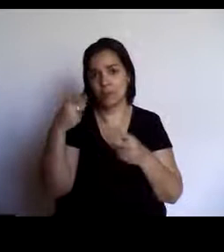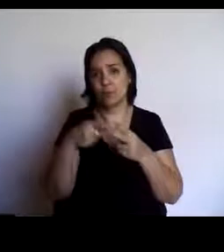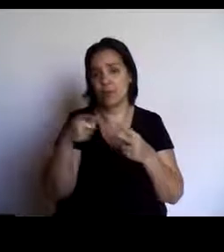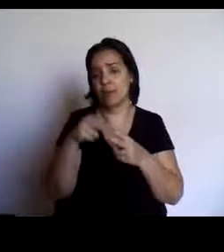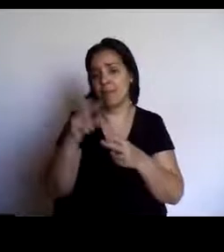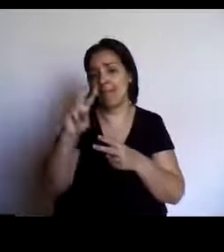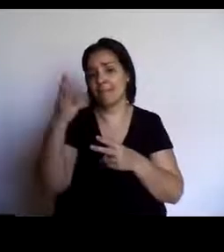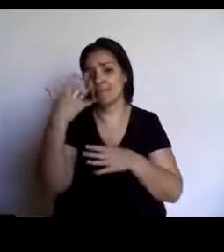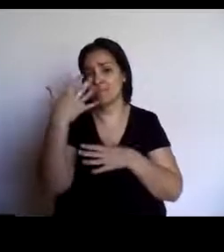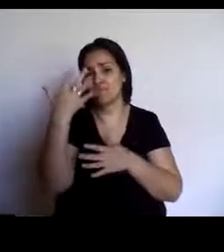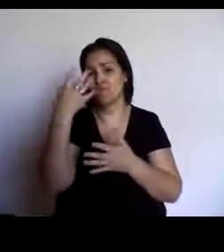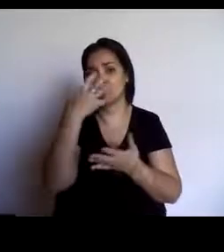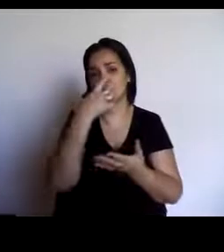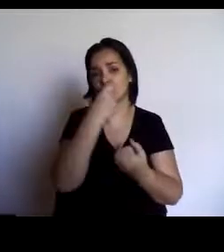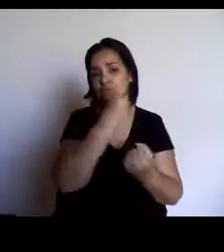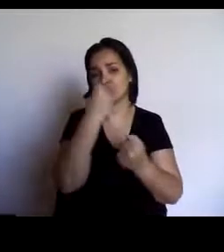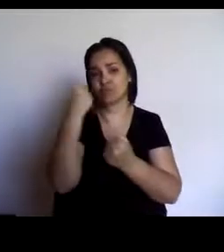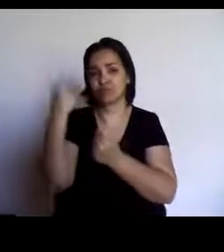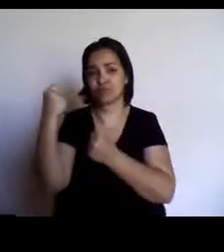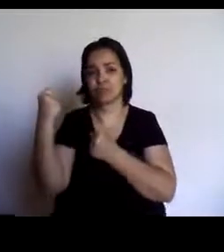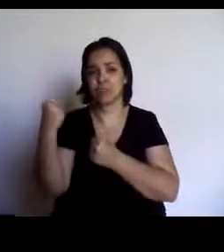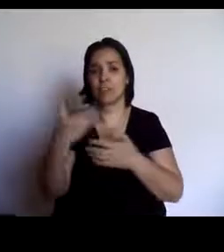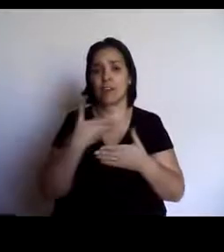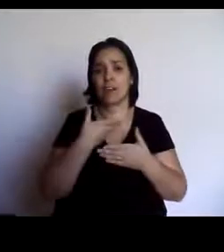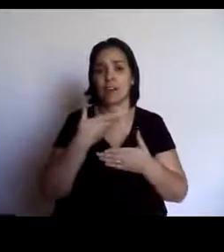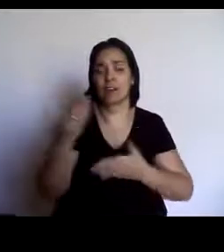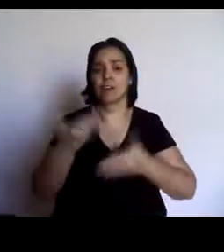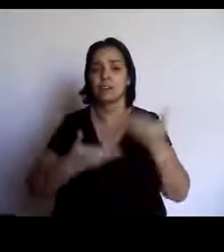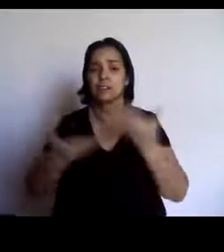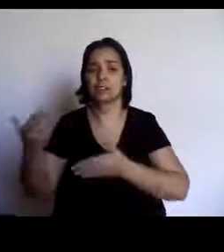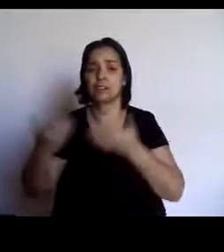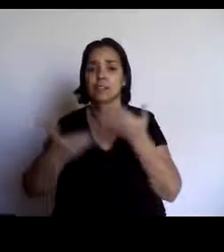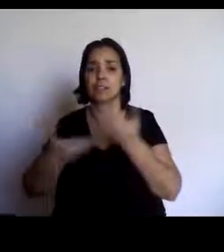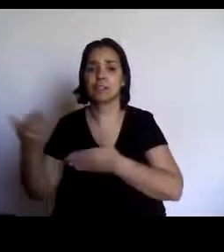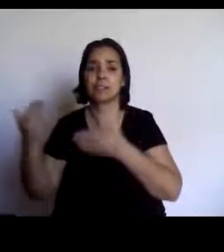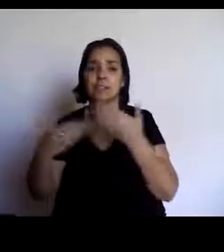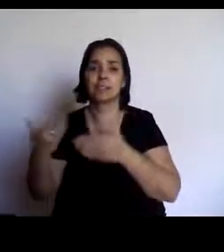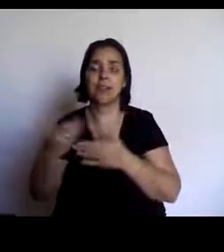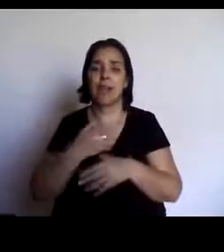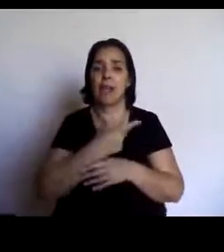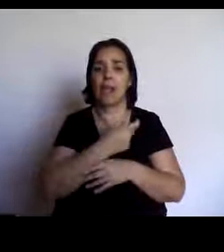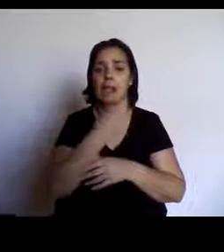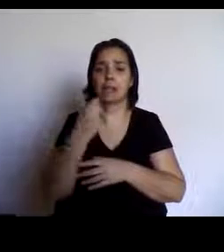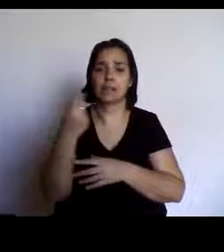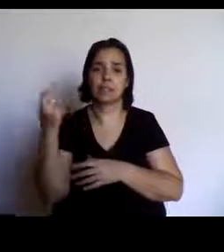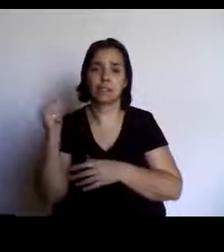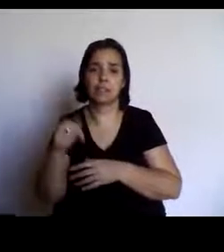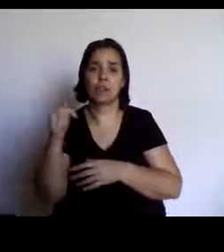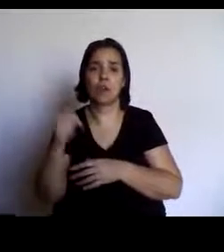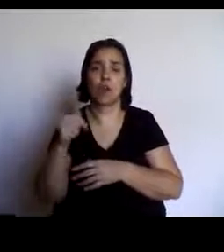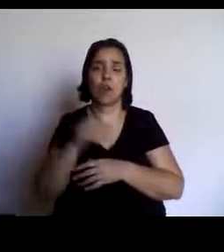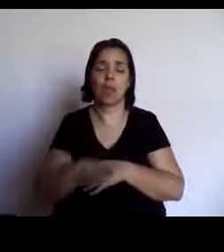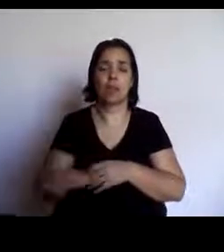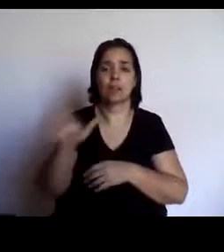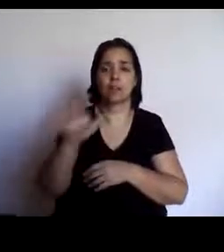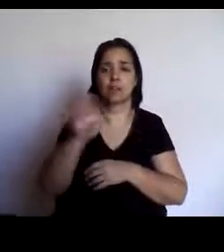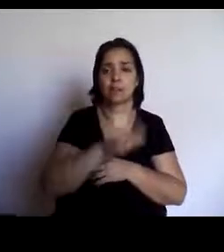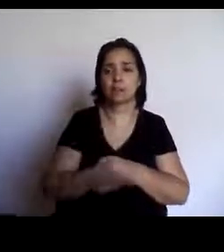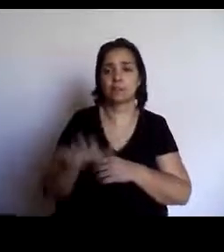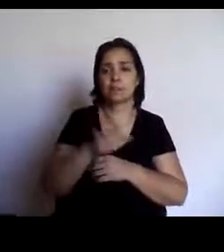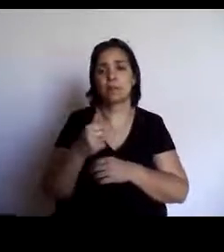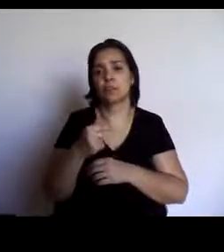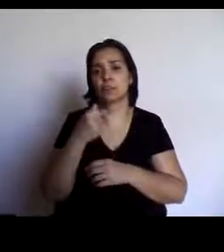para ayudar a transmitir esas necesidades que tenemos en el territorio y poder